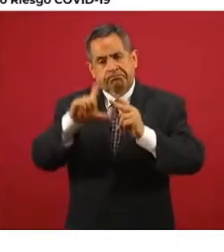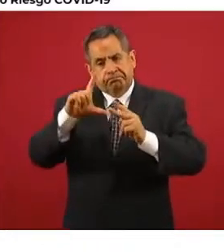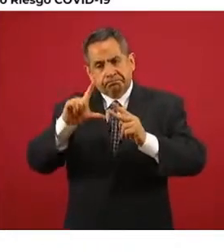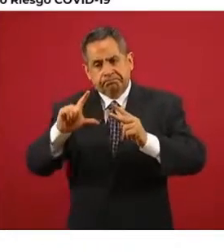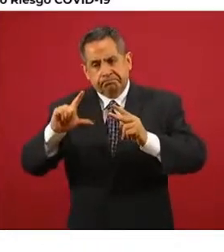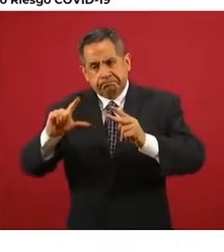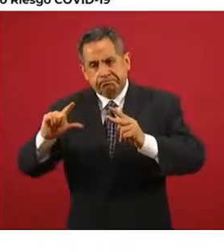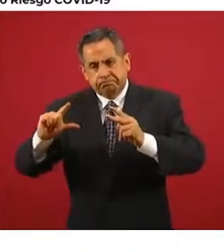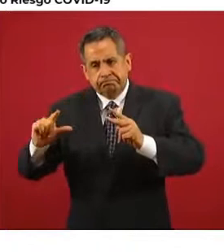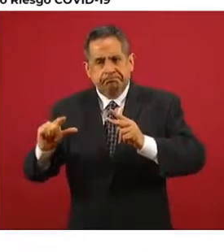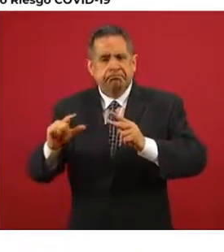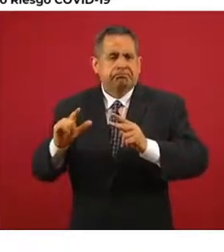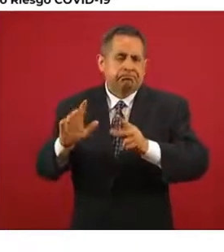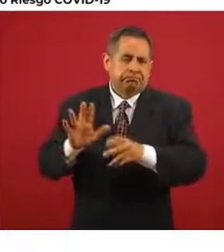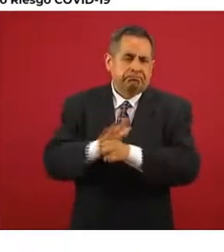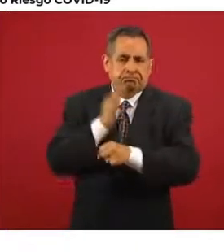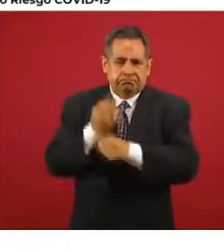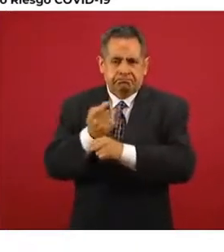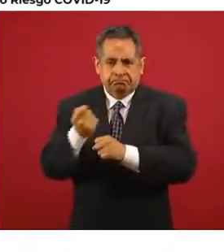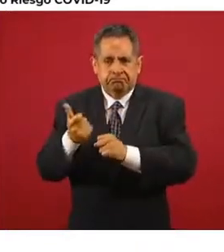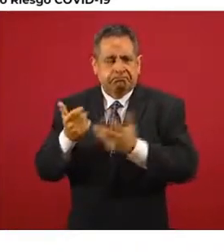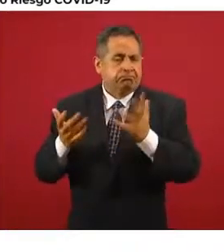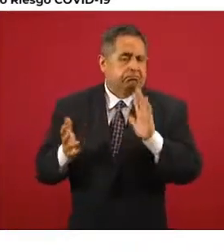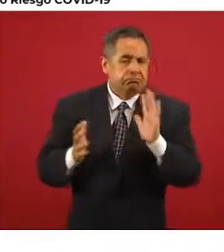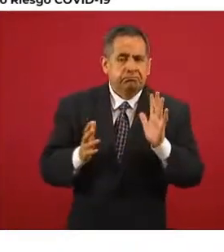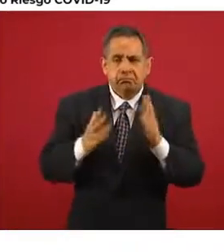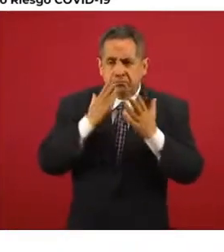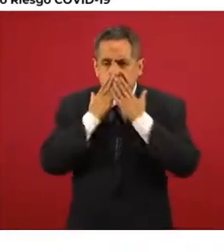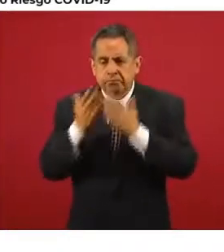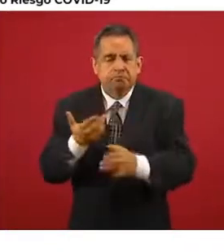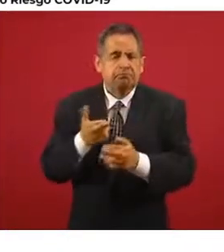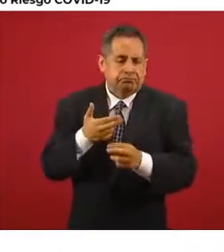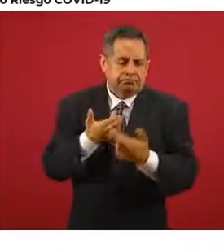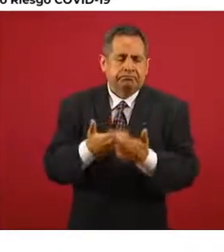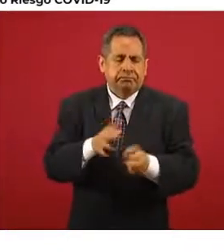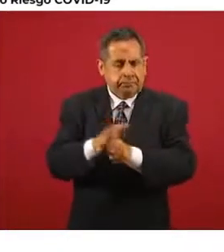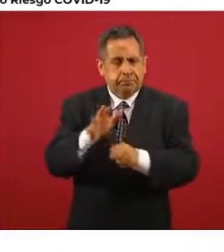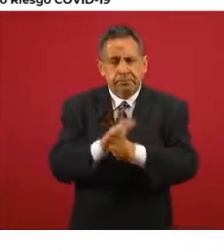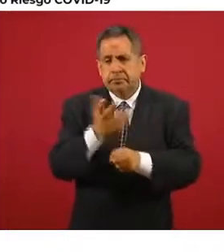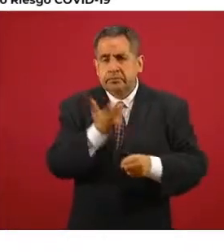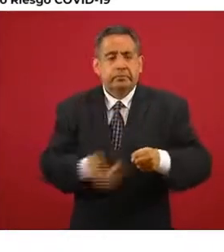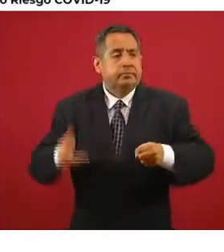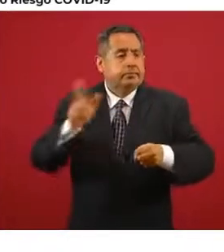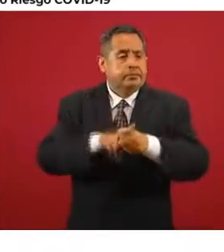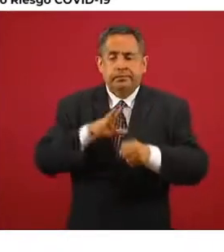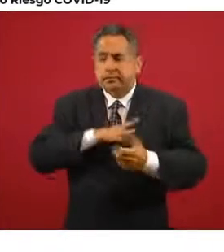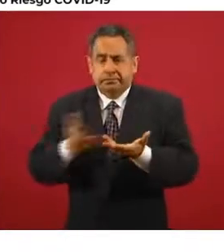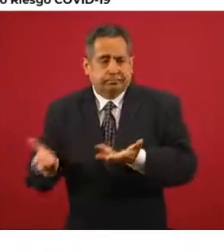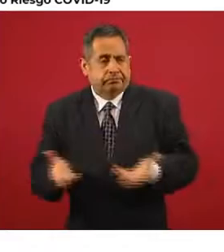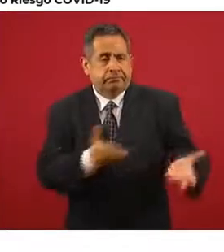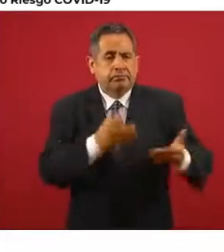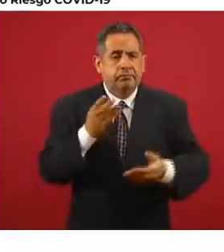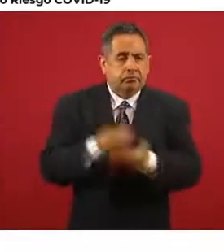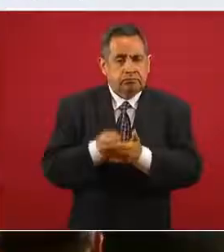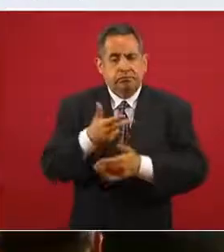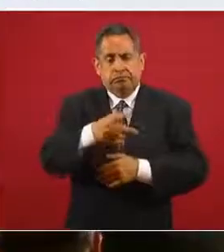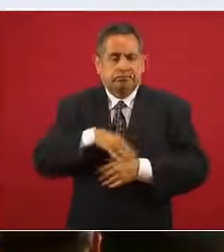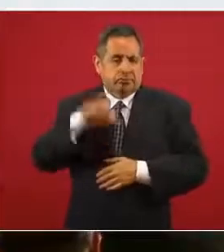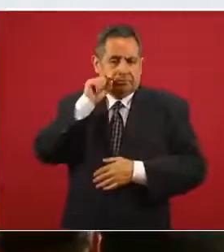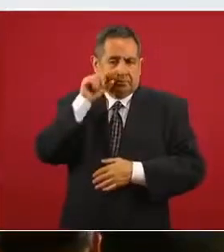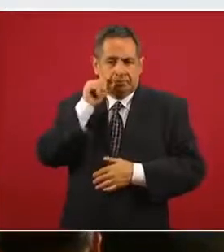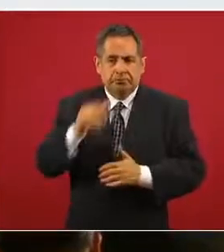descenso más o menos sostenido. Tiene una buena disponibilidad hospitalaria y está en semáforo naranja. La